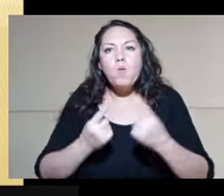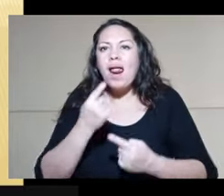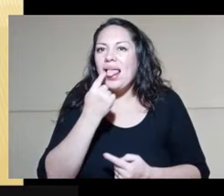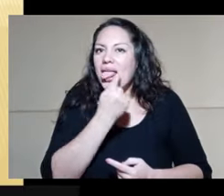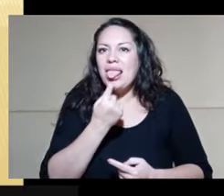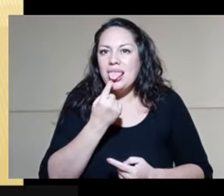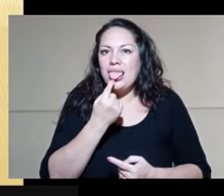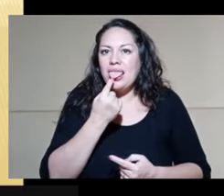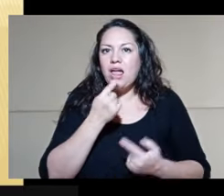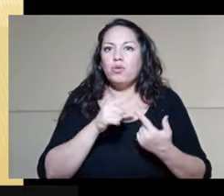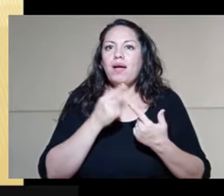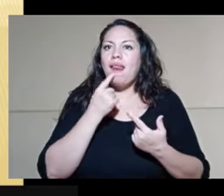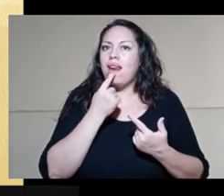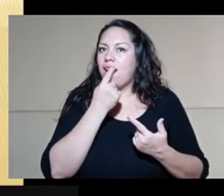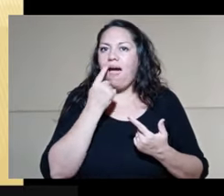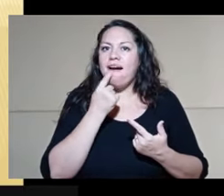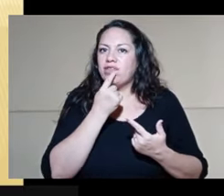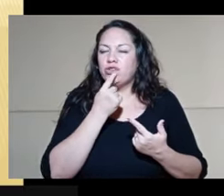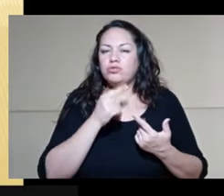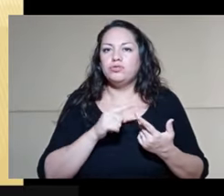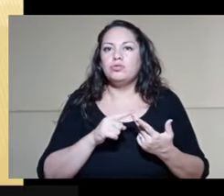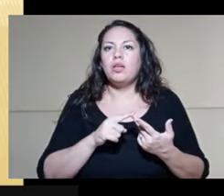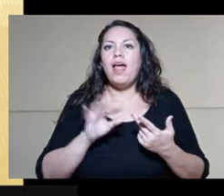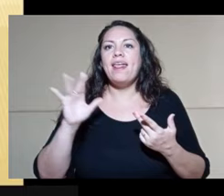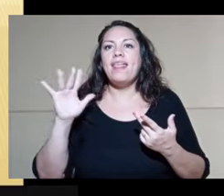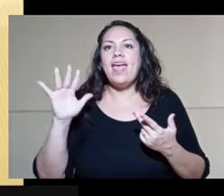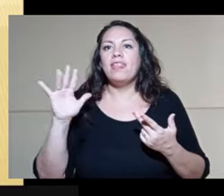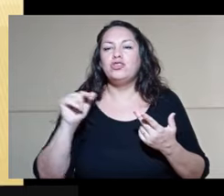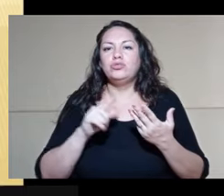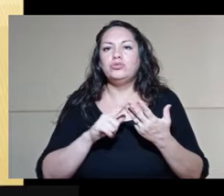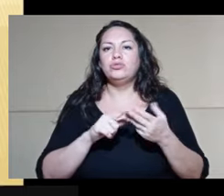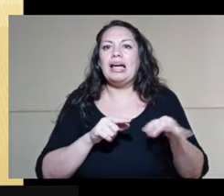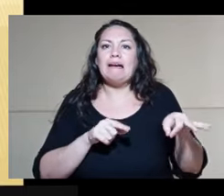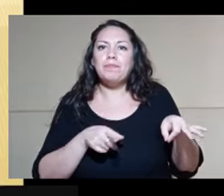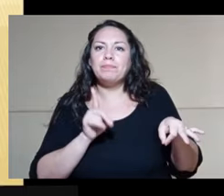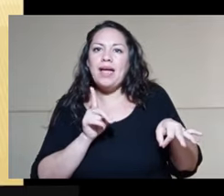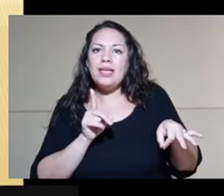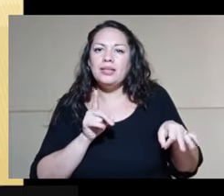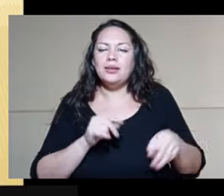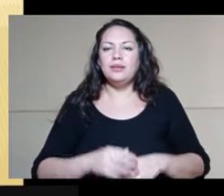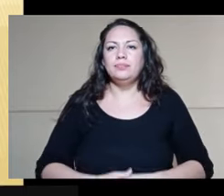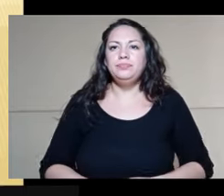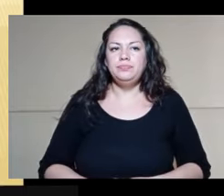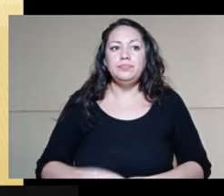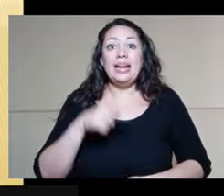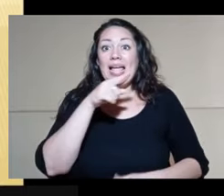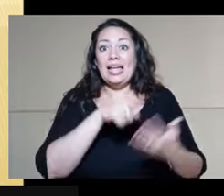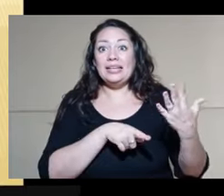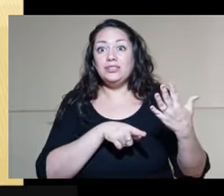sensitiva. La lengua, los labios, los dedos, los